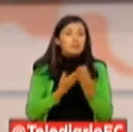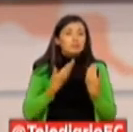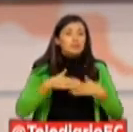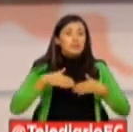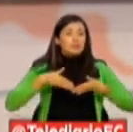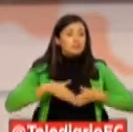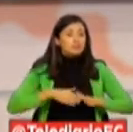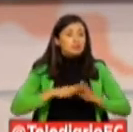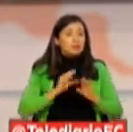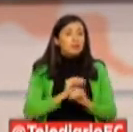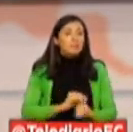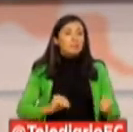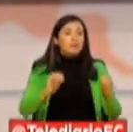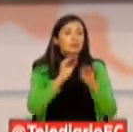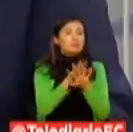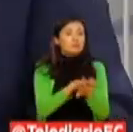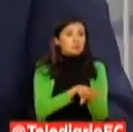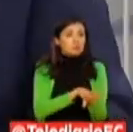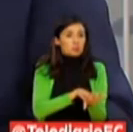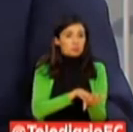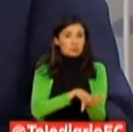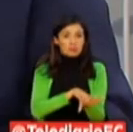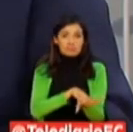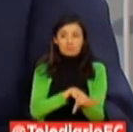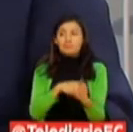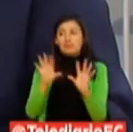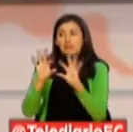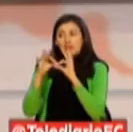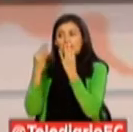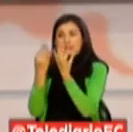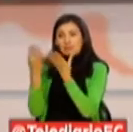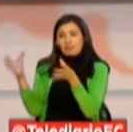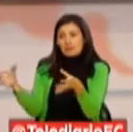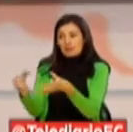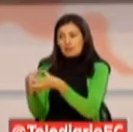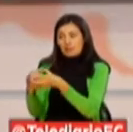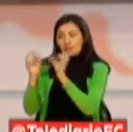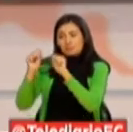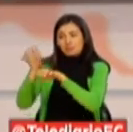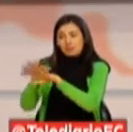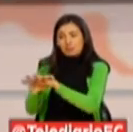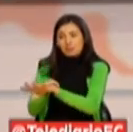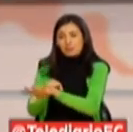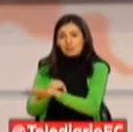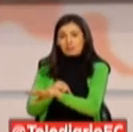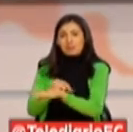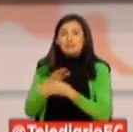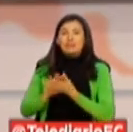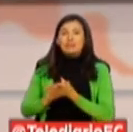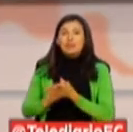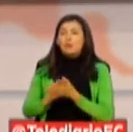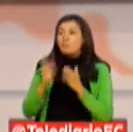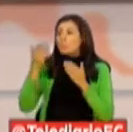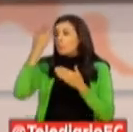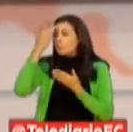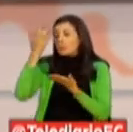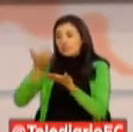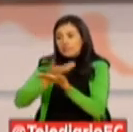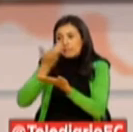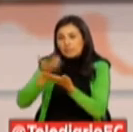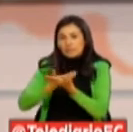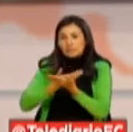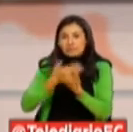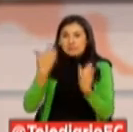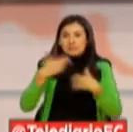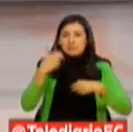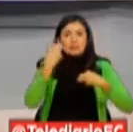dicen los cocineros. Qué buena falta le hace, ¿no? Bueno, claro, porque hacerlo digestivo es fuerte, es un plato fuerte, no hay que